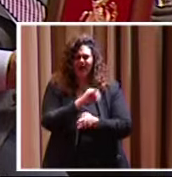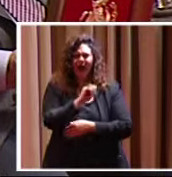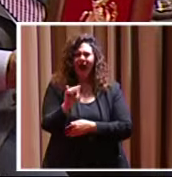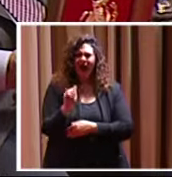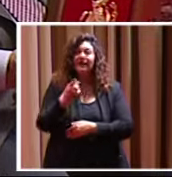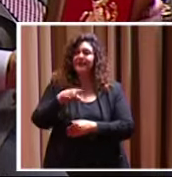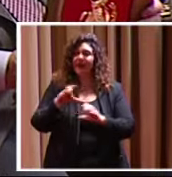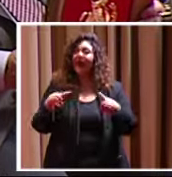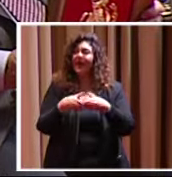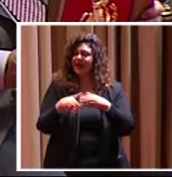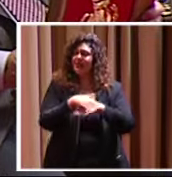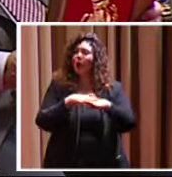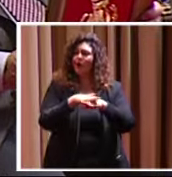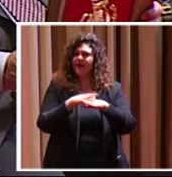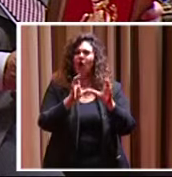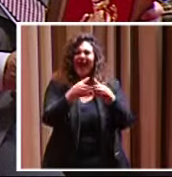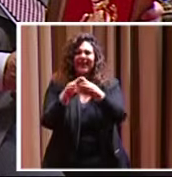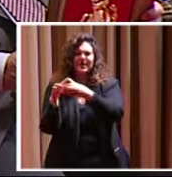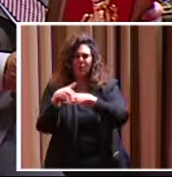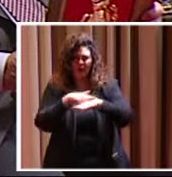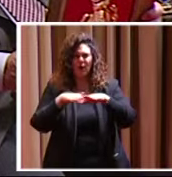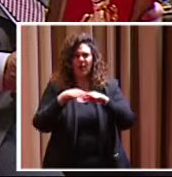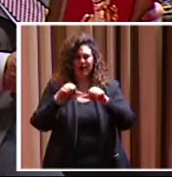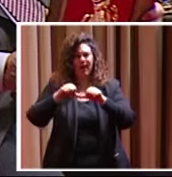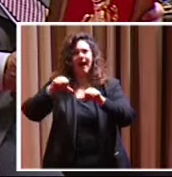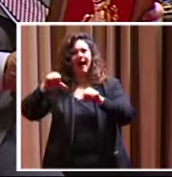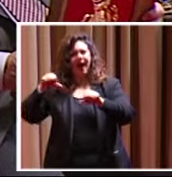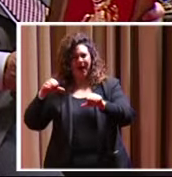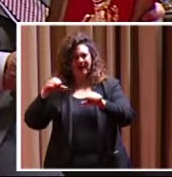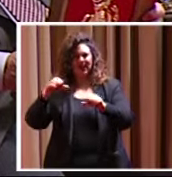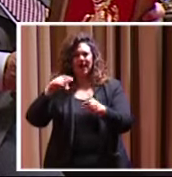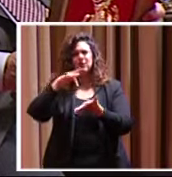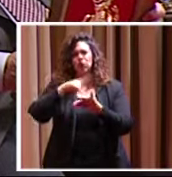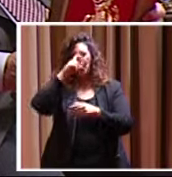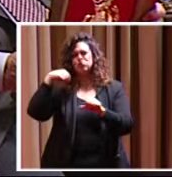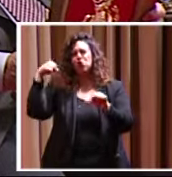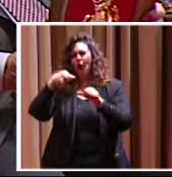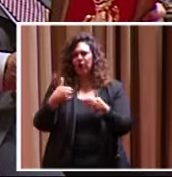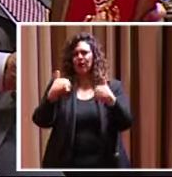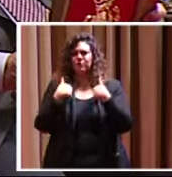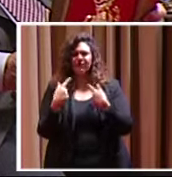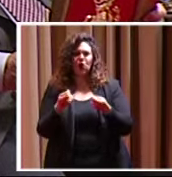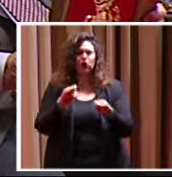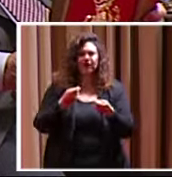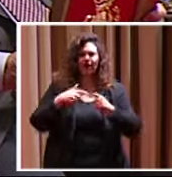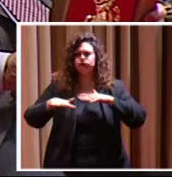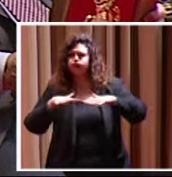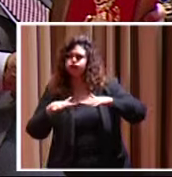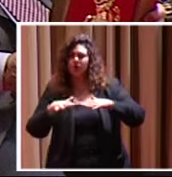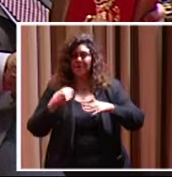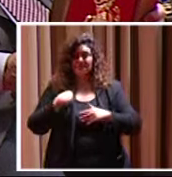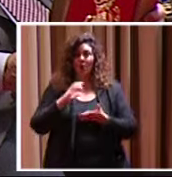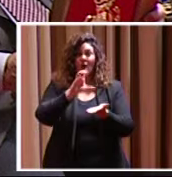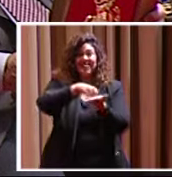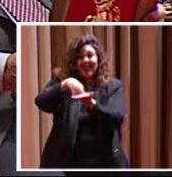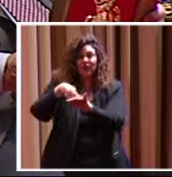el equipo de gobierno, los equipos de gobierno que han estado durante años coordinando las acciones que desde los centros departamentos